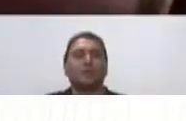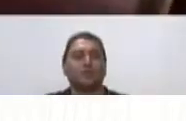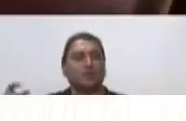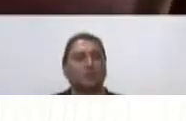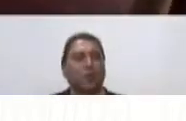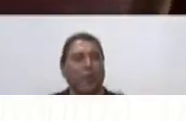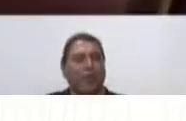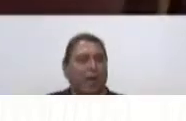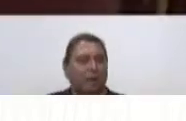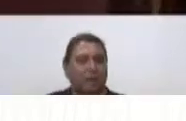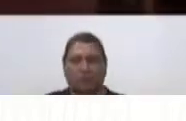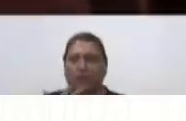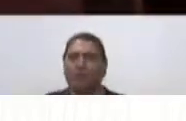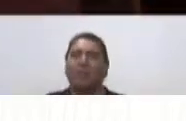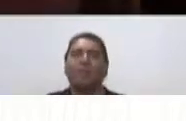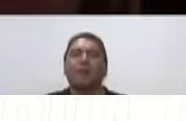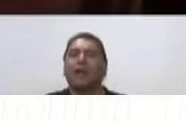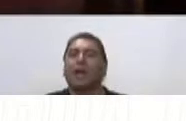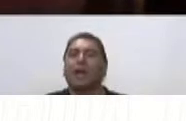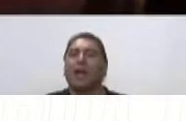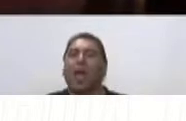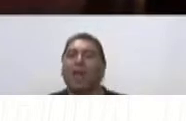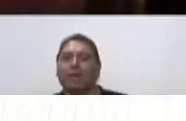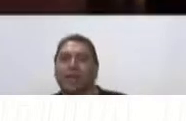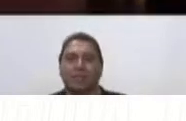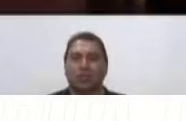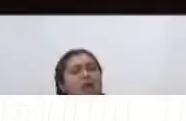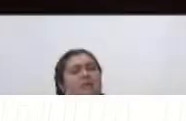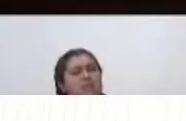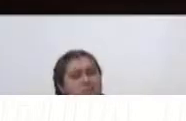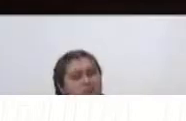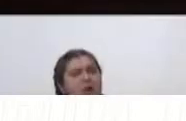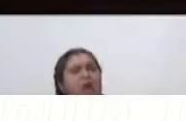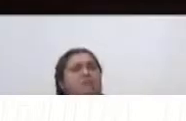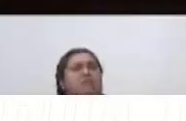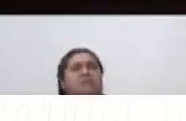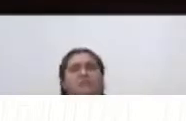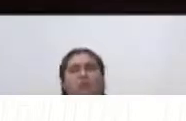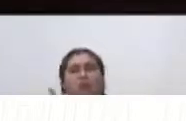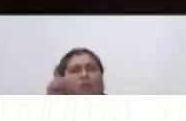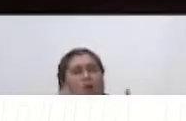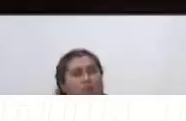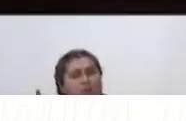al presidente Javier Milei. Y esto nació desde una grieta, una